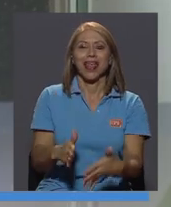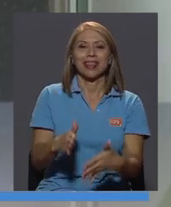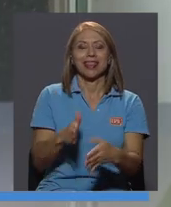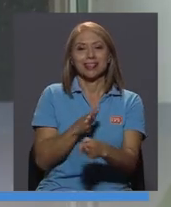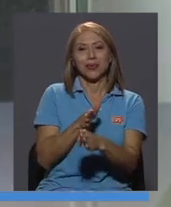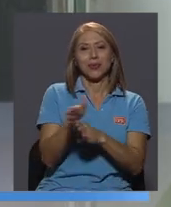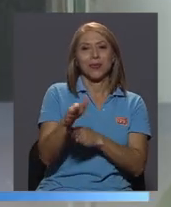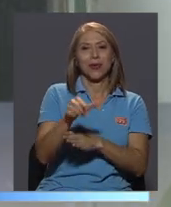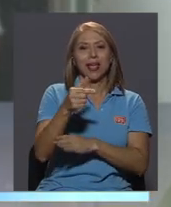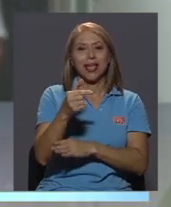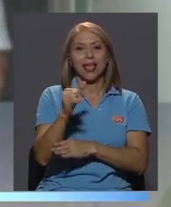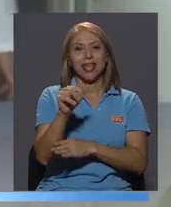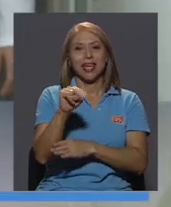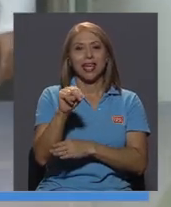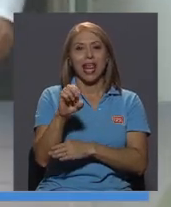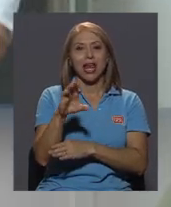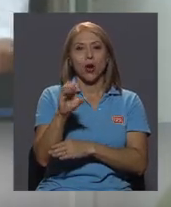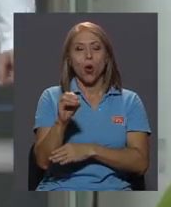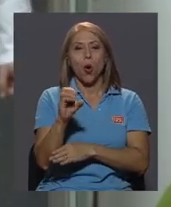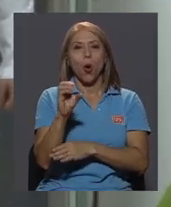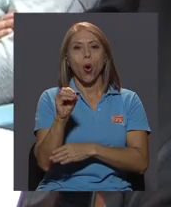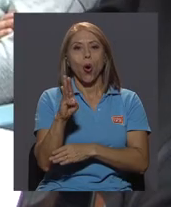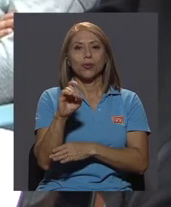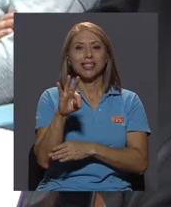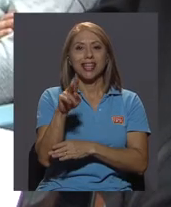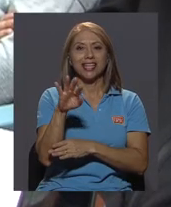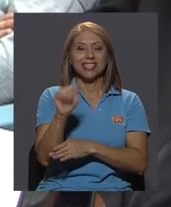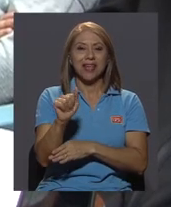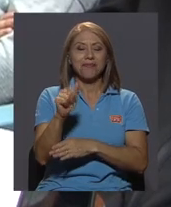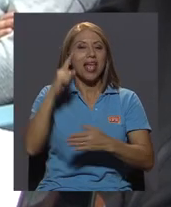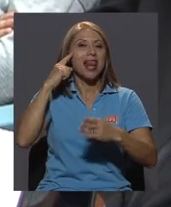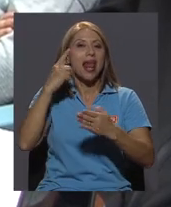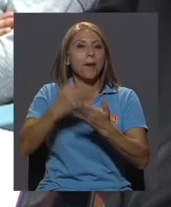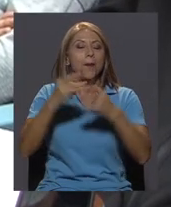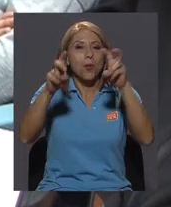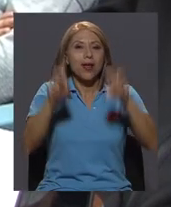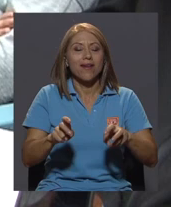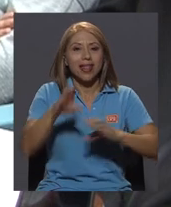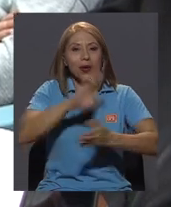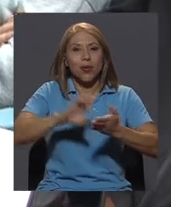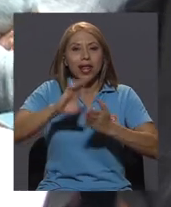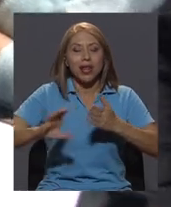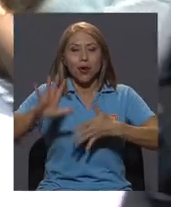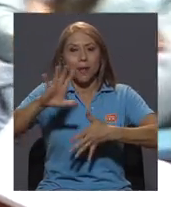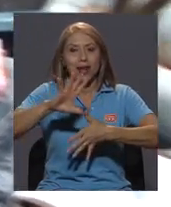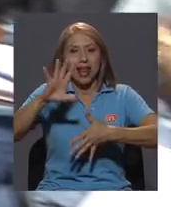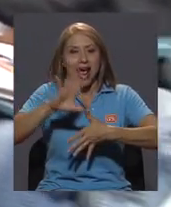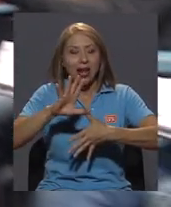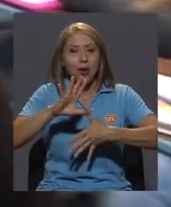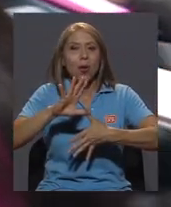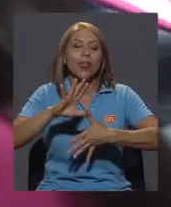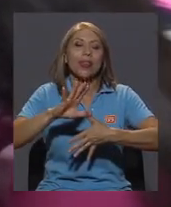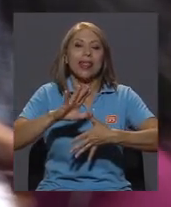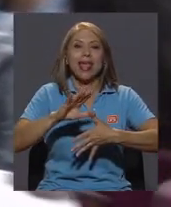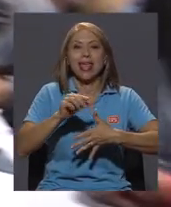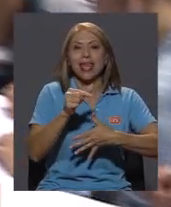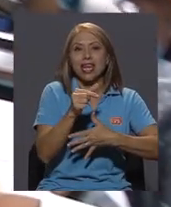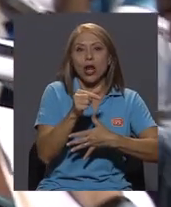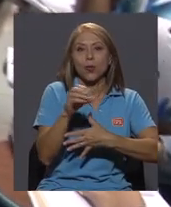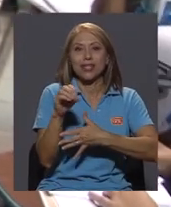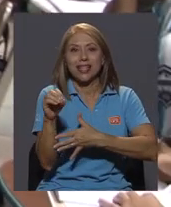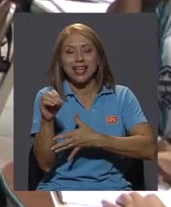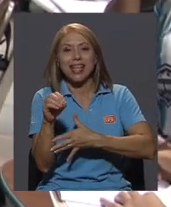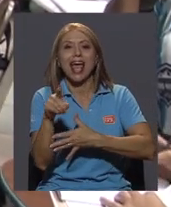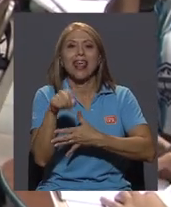de la especialidad de ginecobstetricia en la prueba del Colegio Americano de Obstetricia y Ginecología de los Estados Unidos.